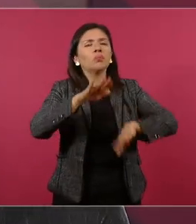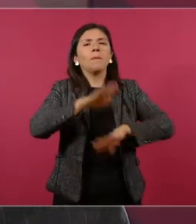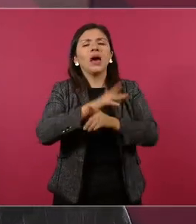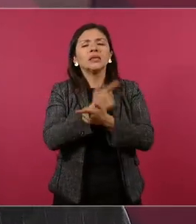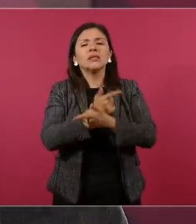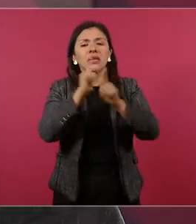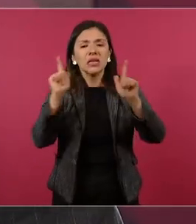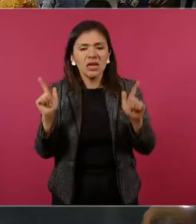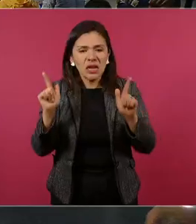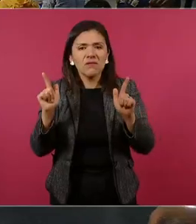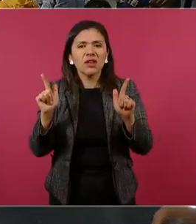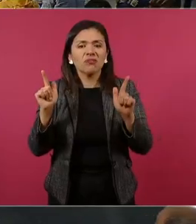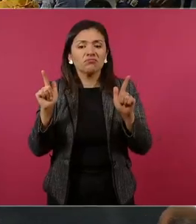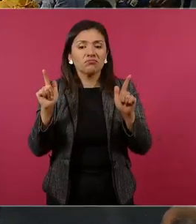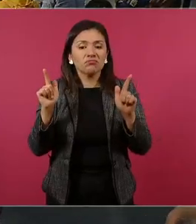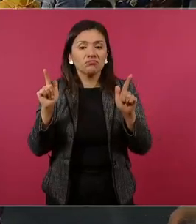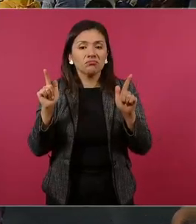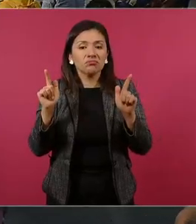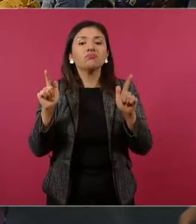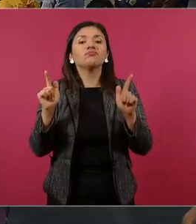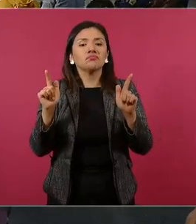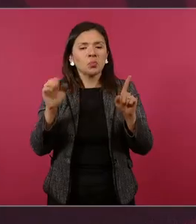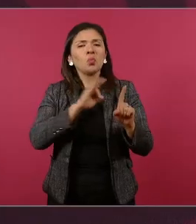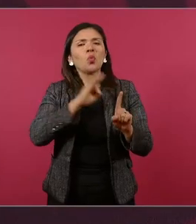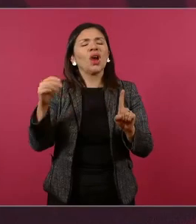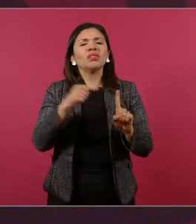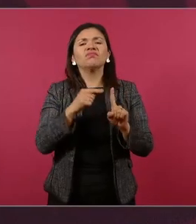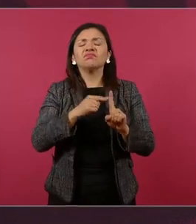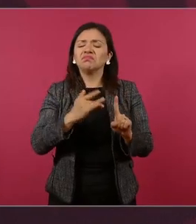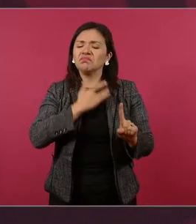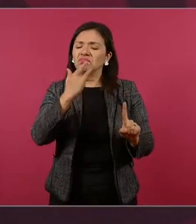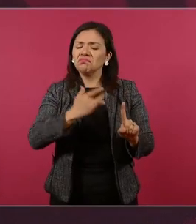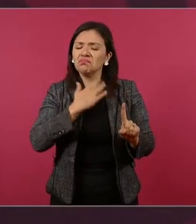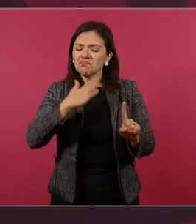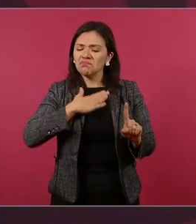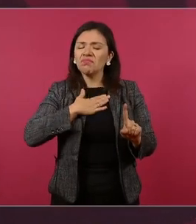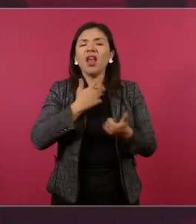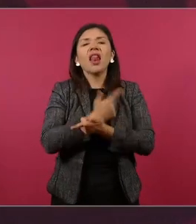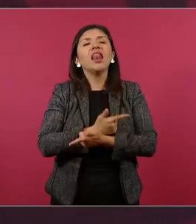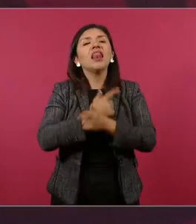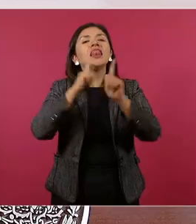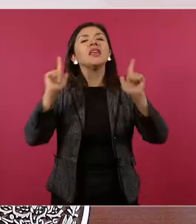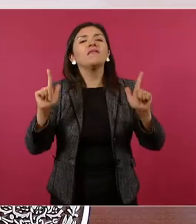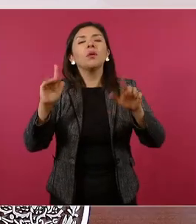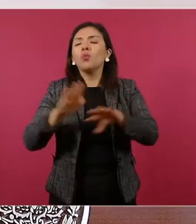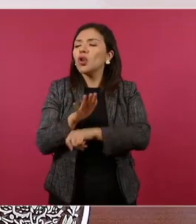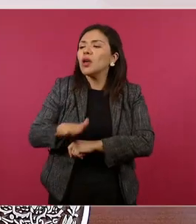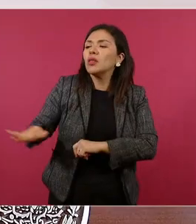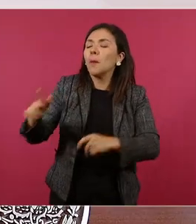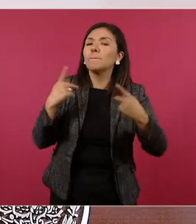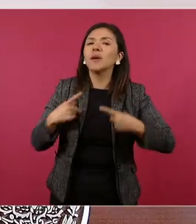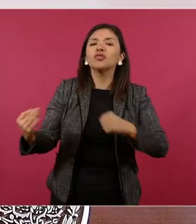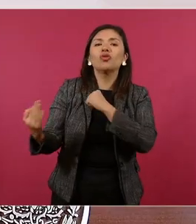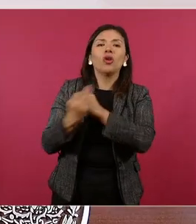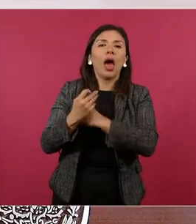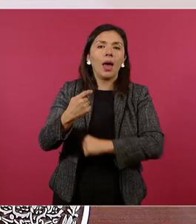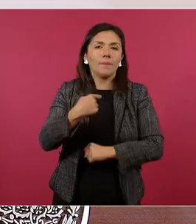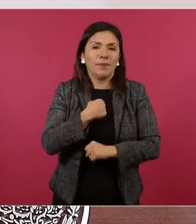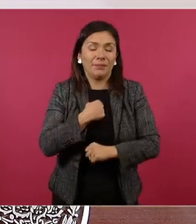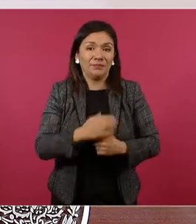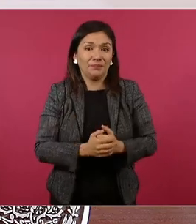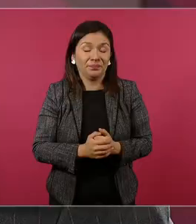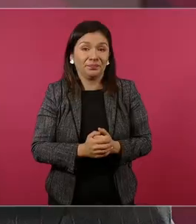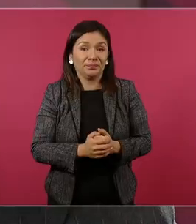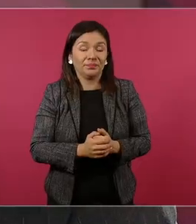a tener la arrogancia de sentirse libre cuando